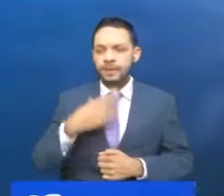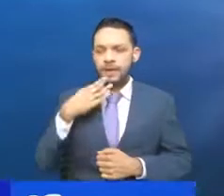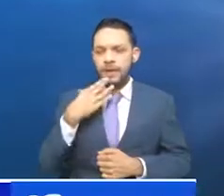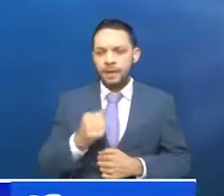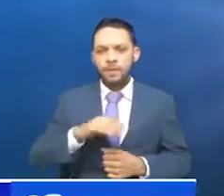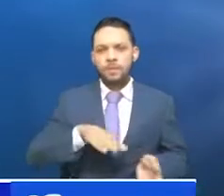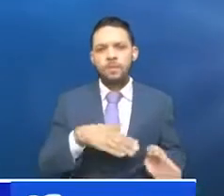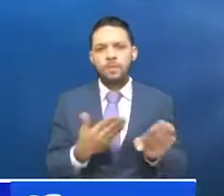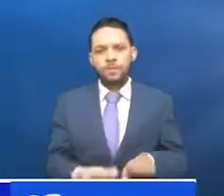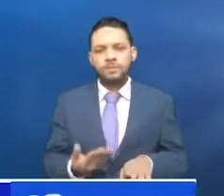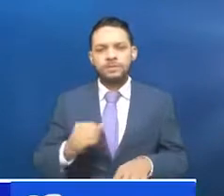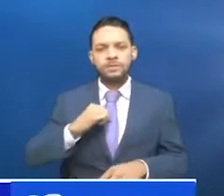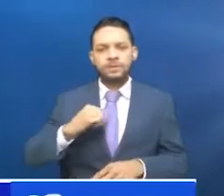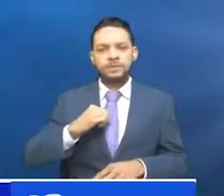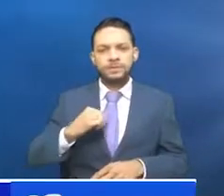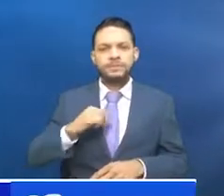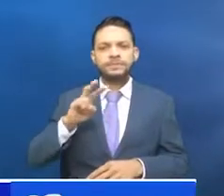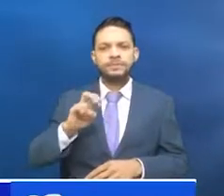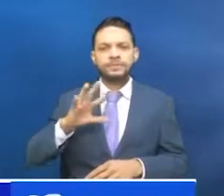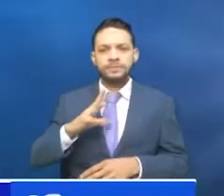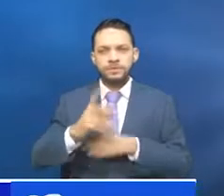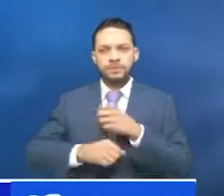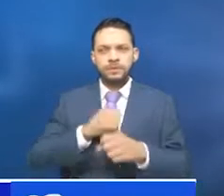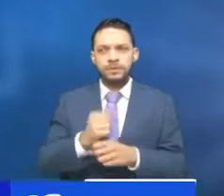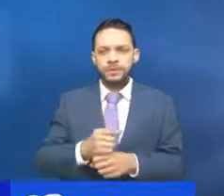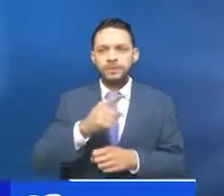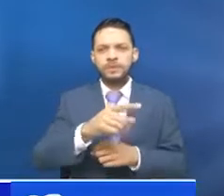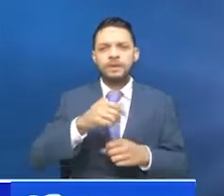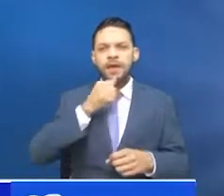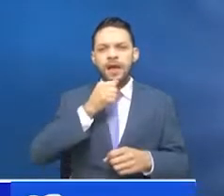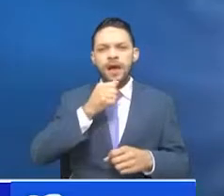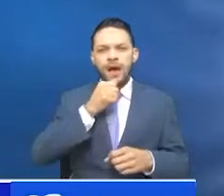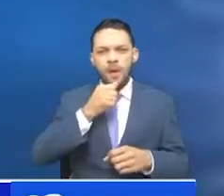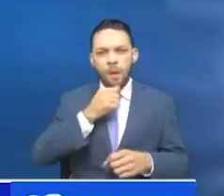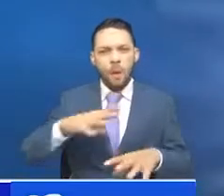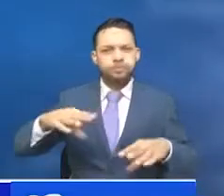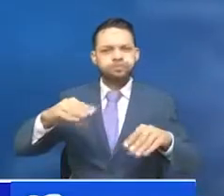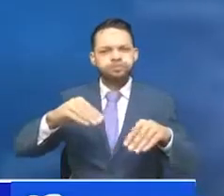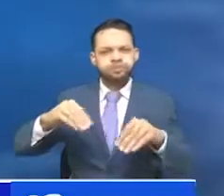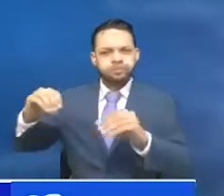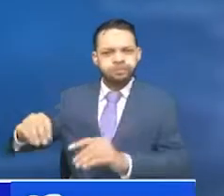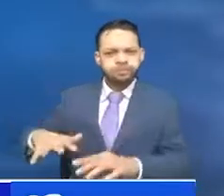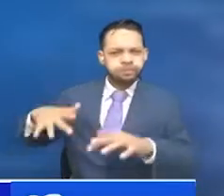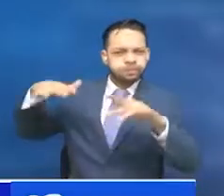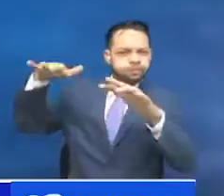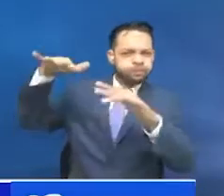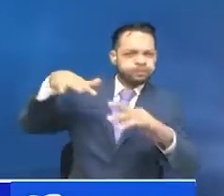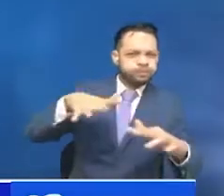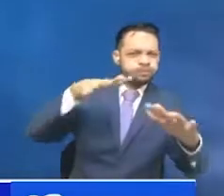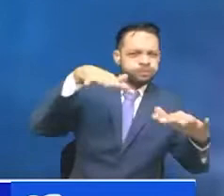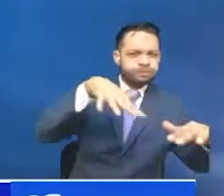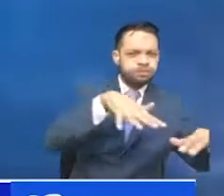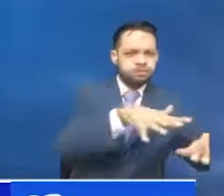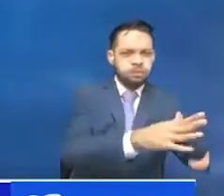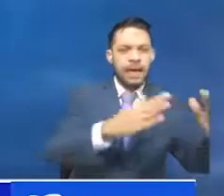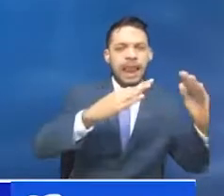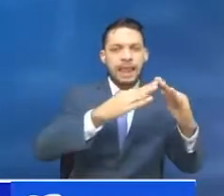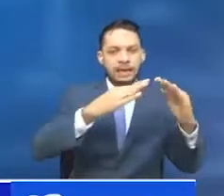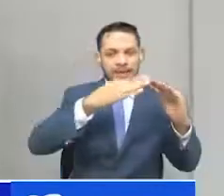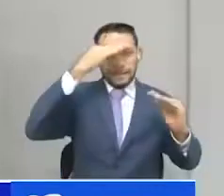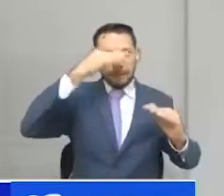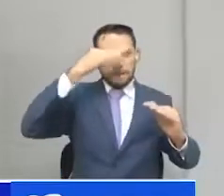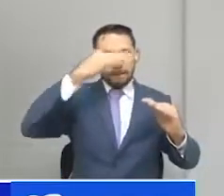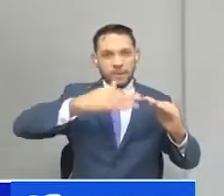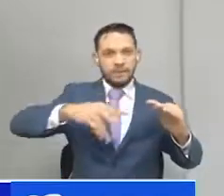del invierno tenía 75 años de edad y quedó atrapada entre el lodo que se produjo luego que un alud de tierra cayera en el patio de su vivienda. Es